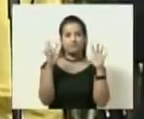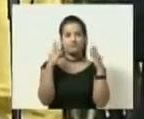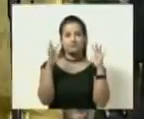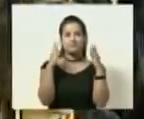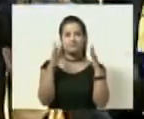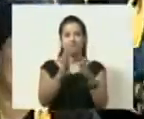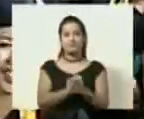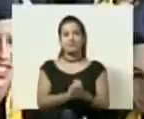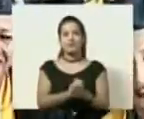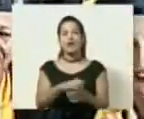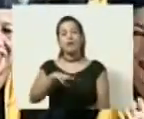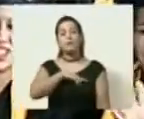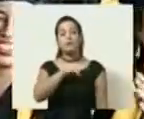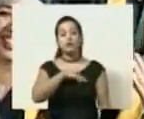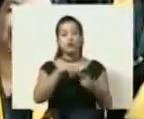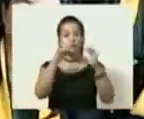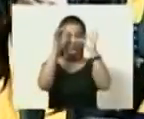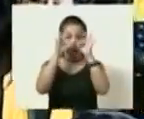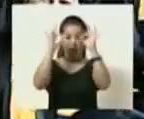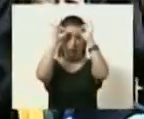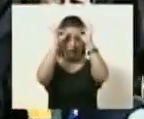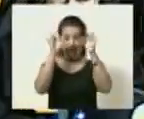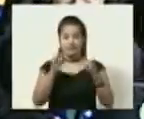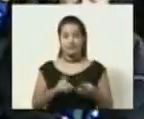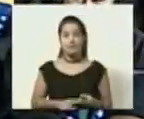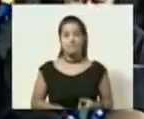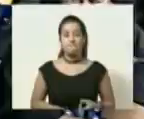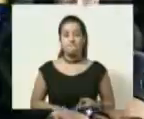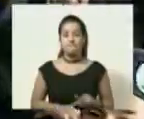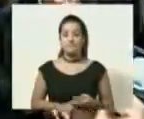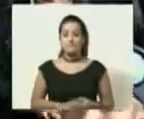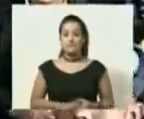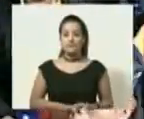La micromisión Simón Rodríguez.